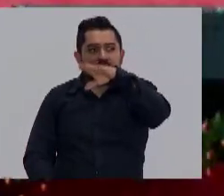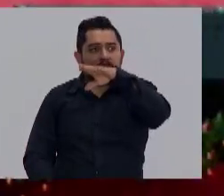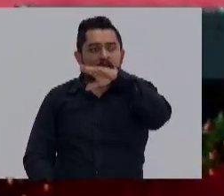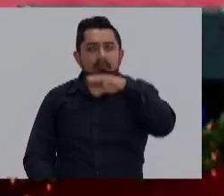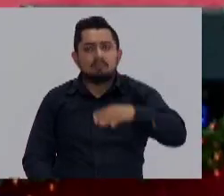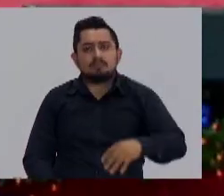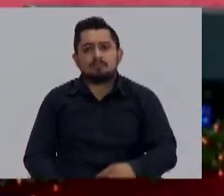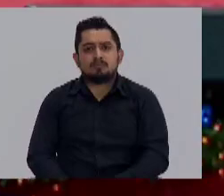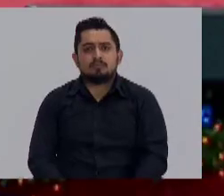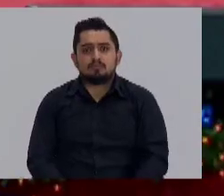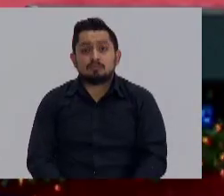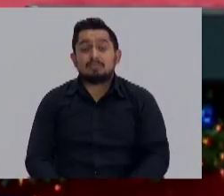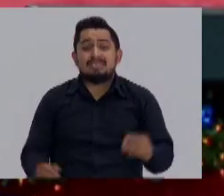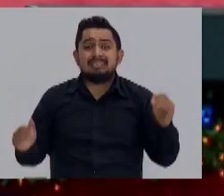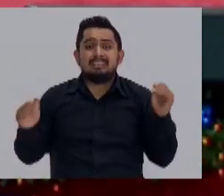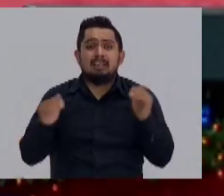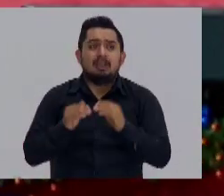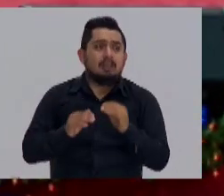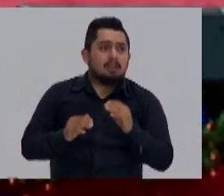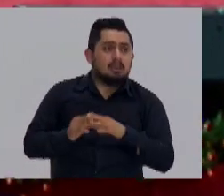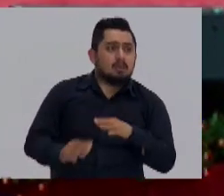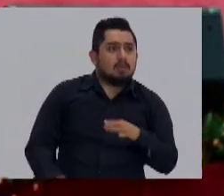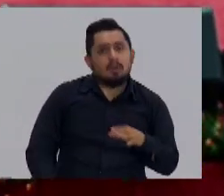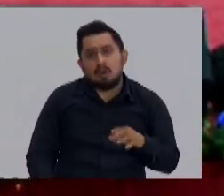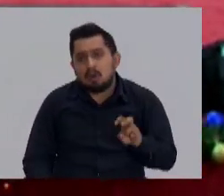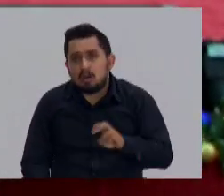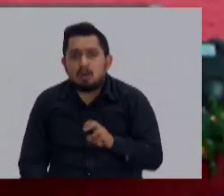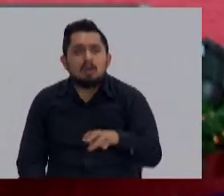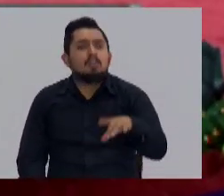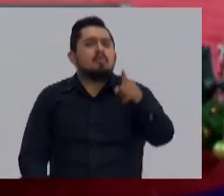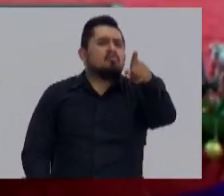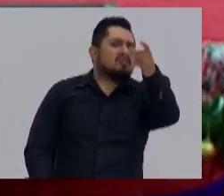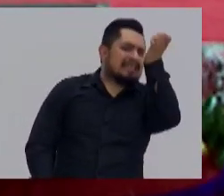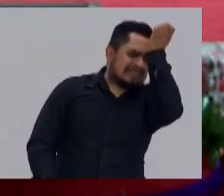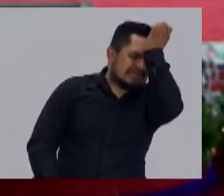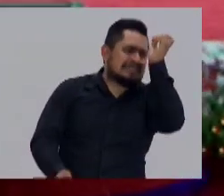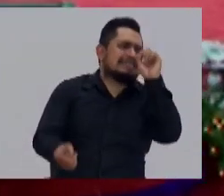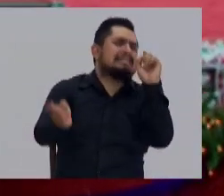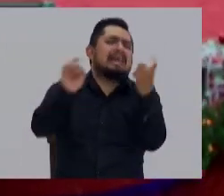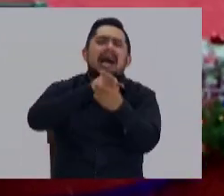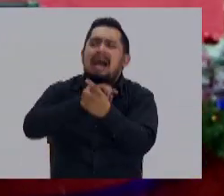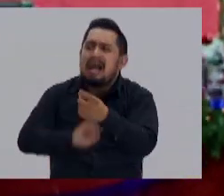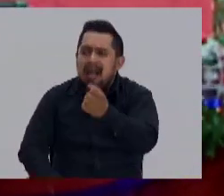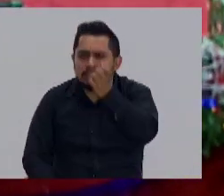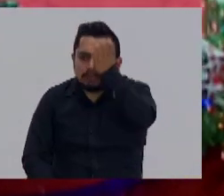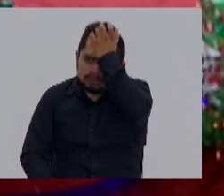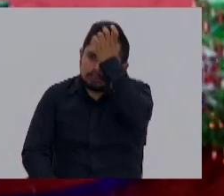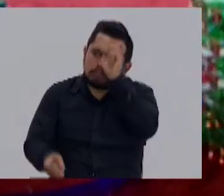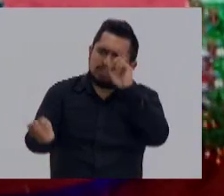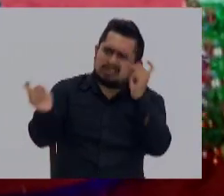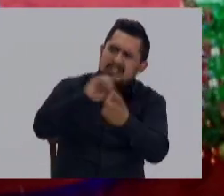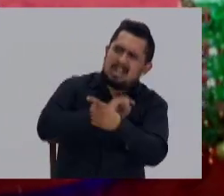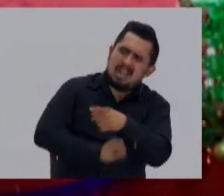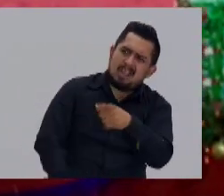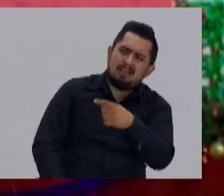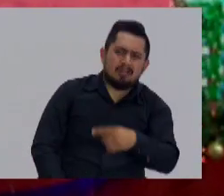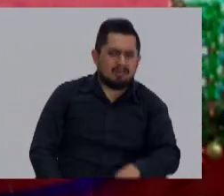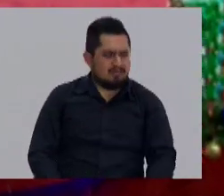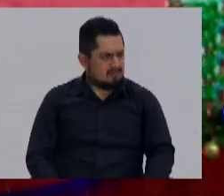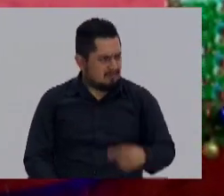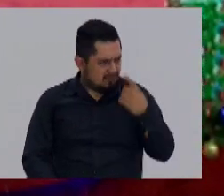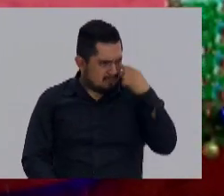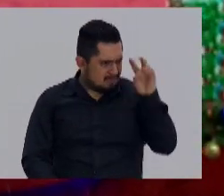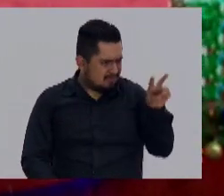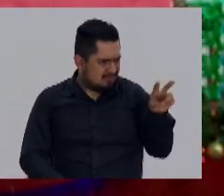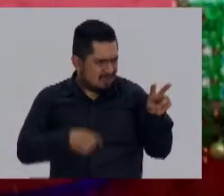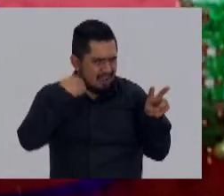la pared. Y anduvo así, miren, arrepiéntanse. Y todo el mundo decía: ¿y este loco qué anda